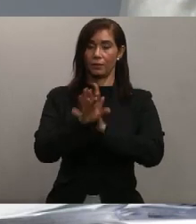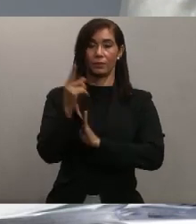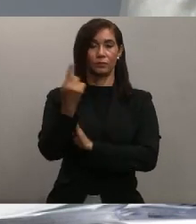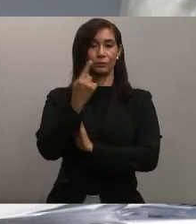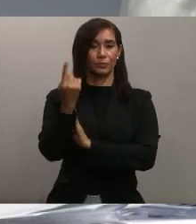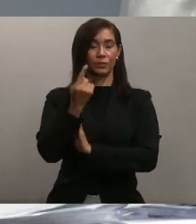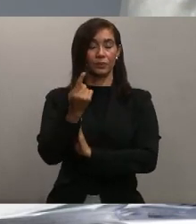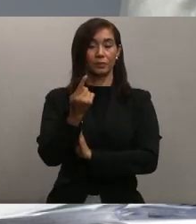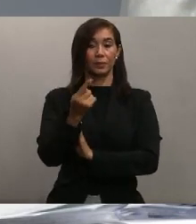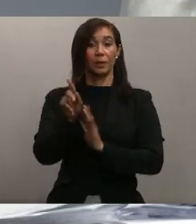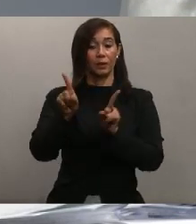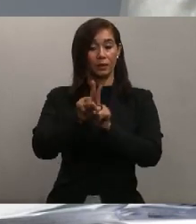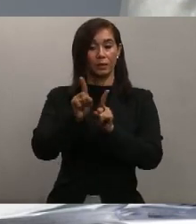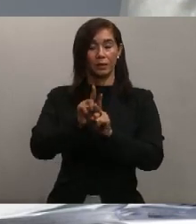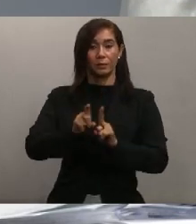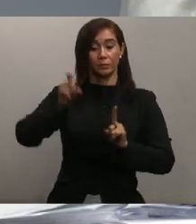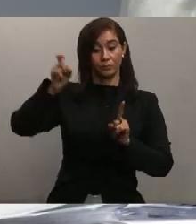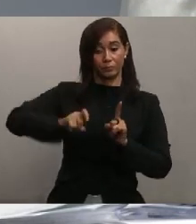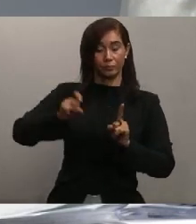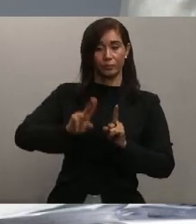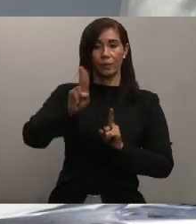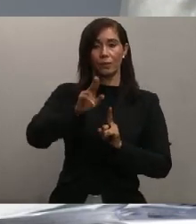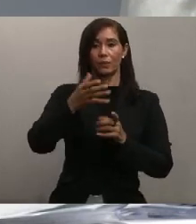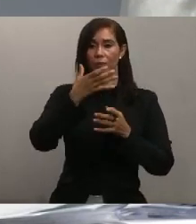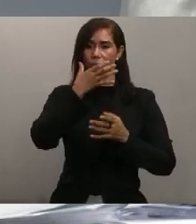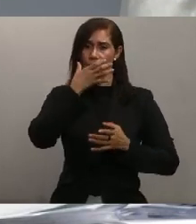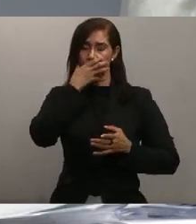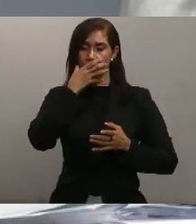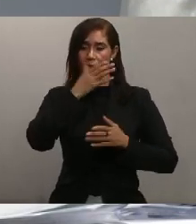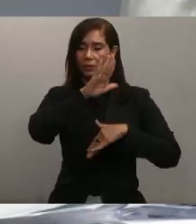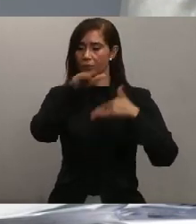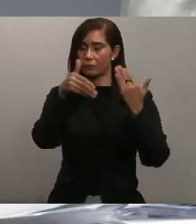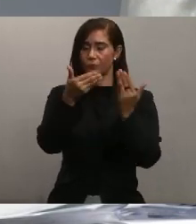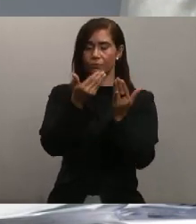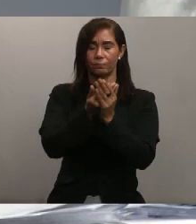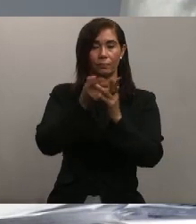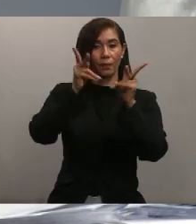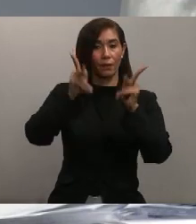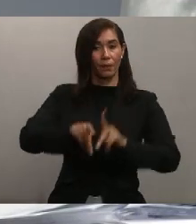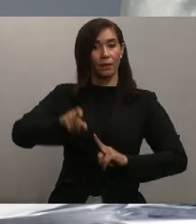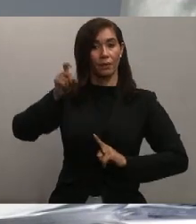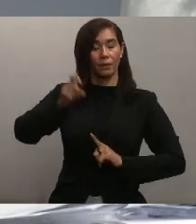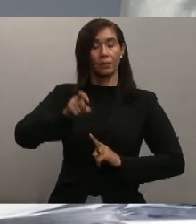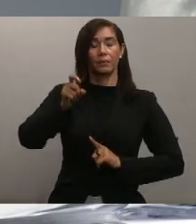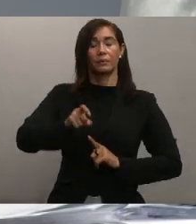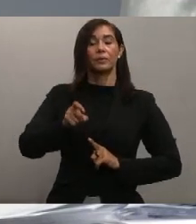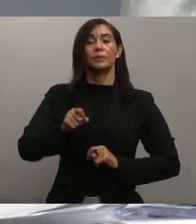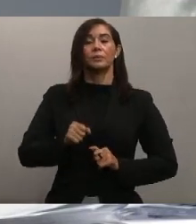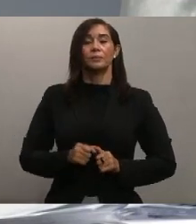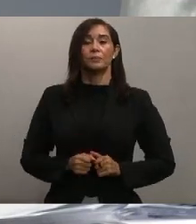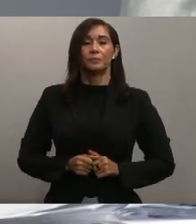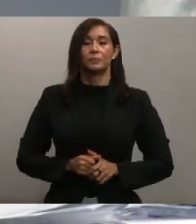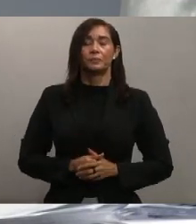uso obligatorio de las mascarillas de todas las personas, la